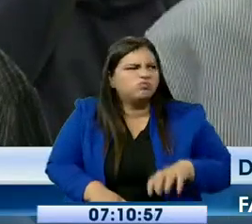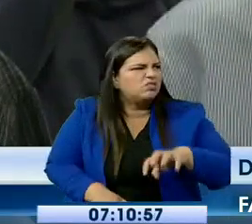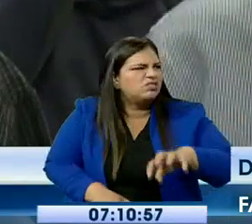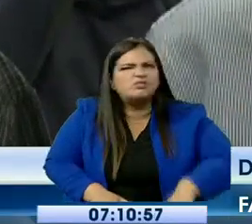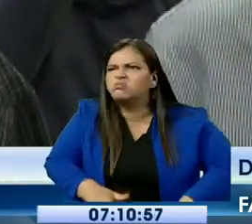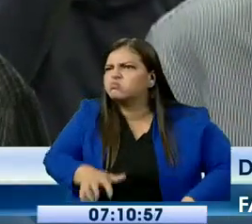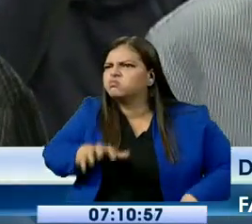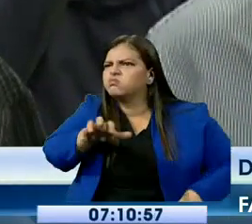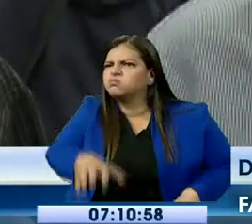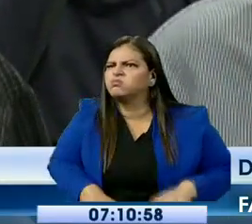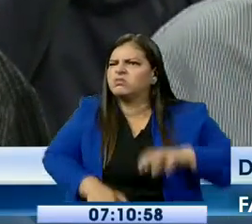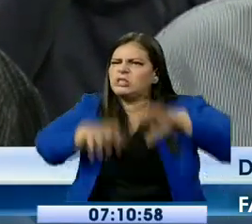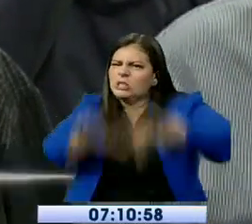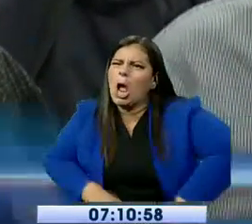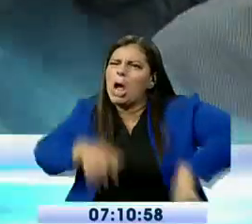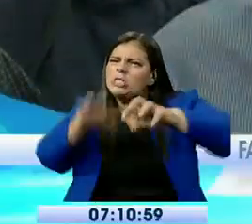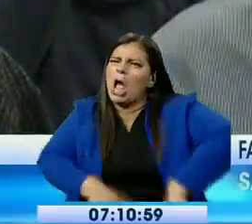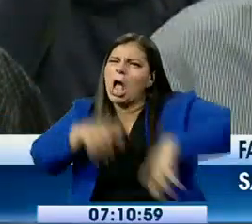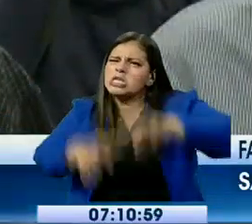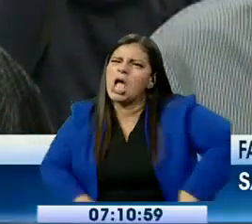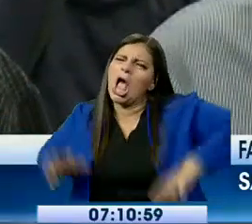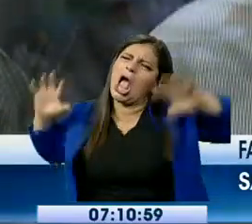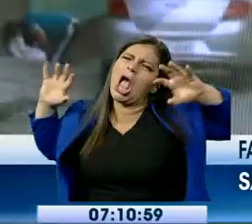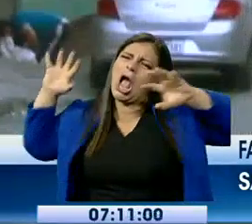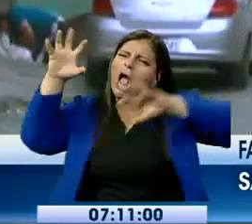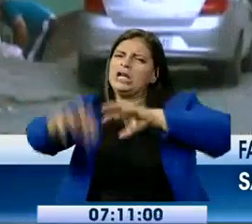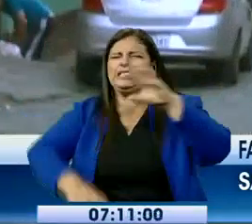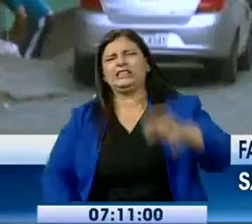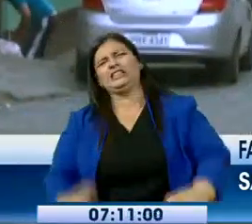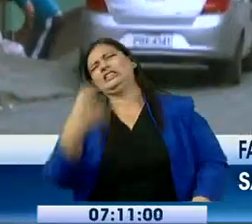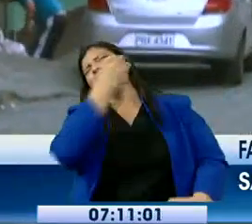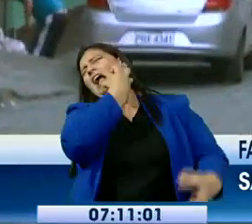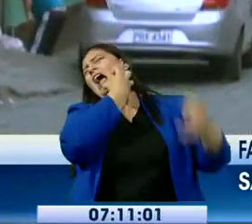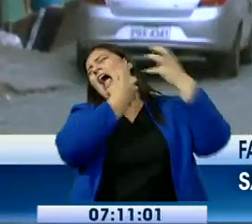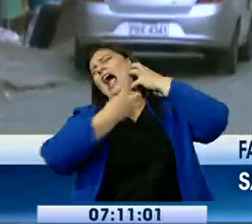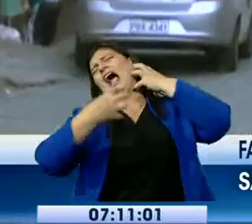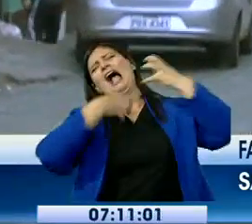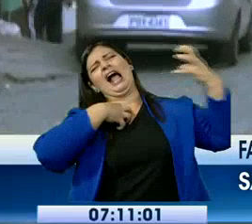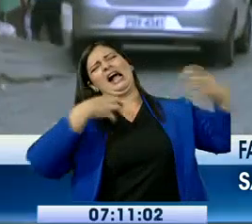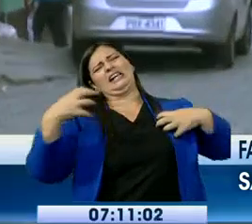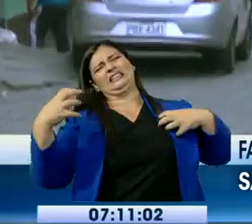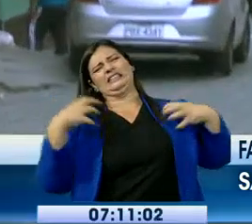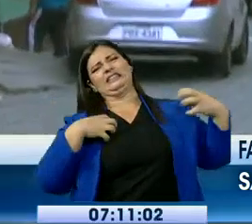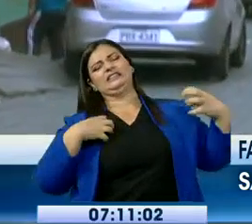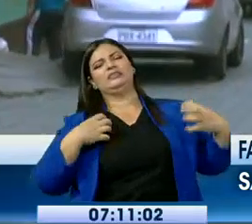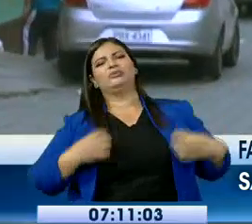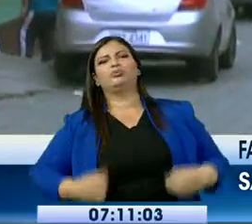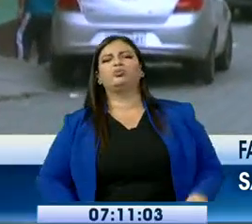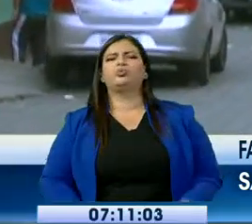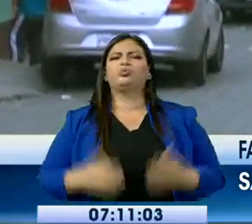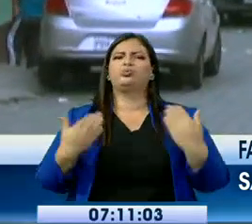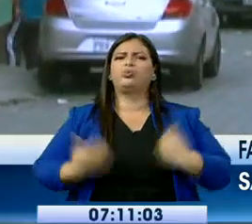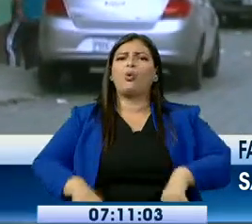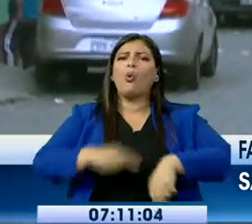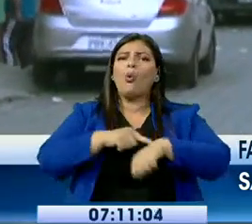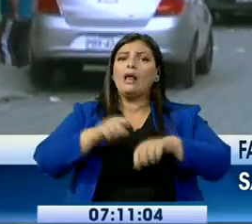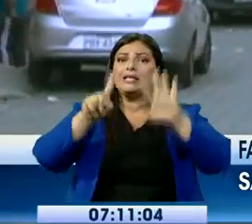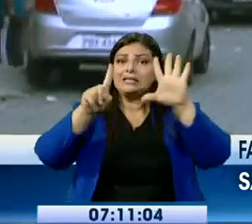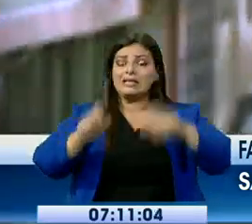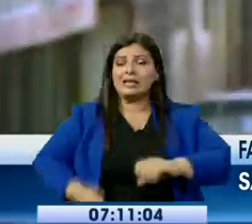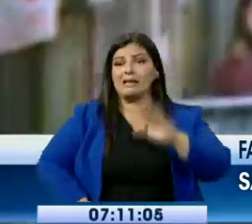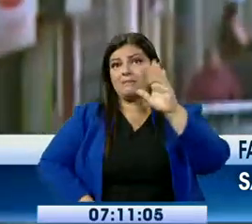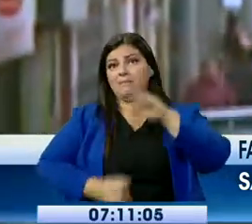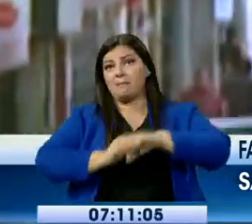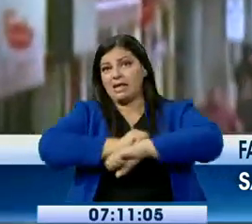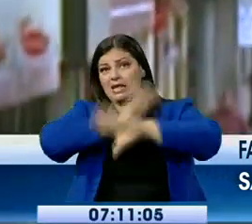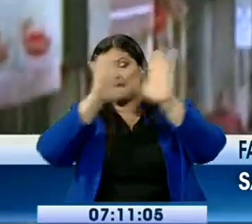tenía pedazos de piel en sí. Elizabeth, como todos los días, salió a las 6 de la mañana en busca del pan de cada día.